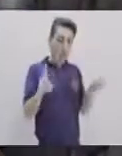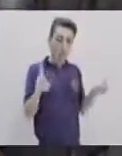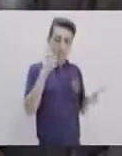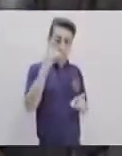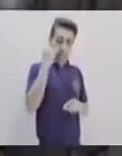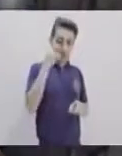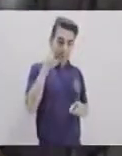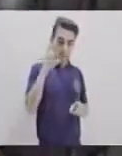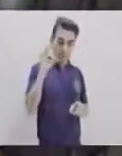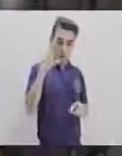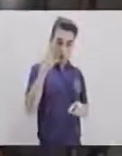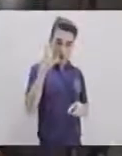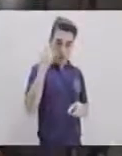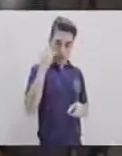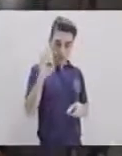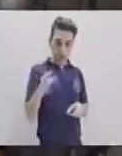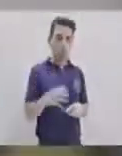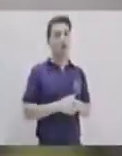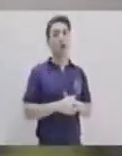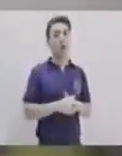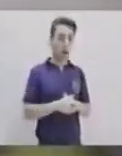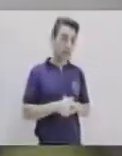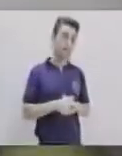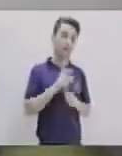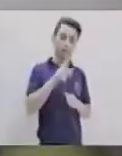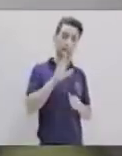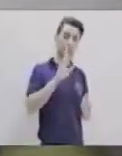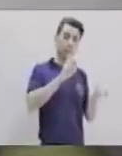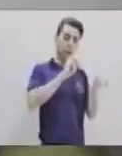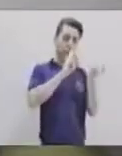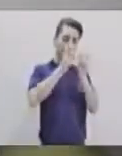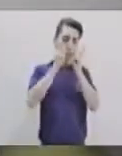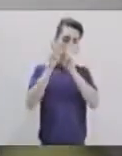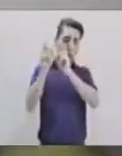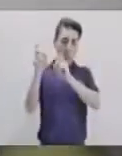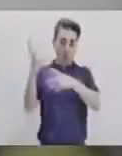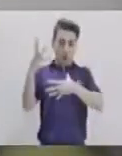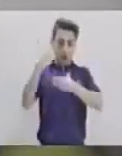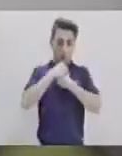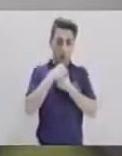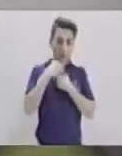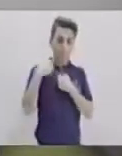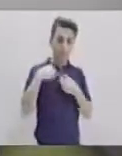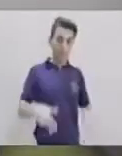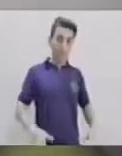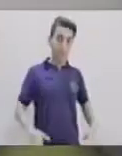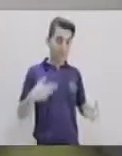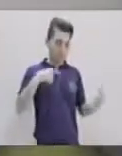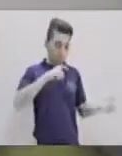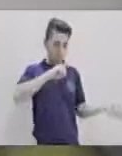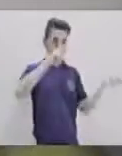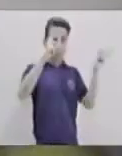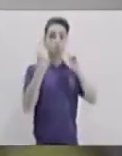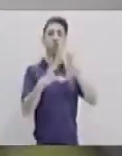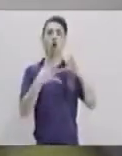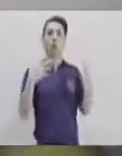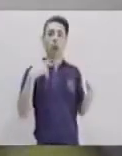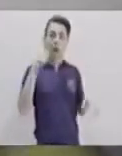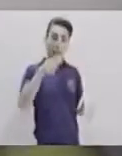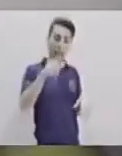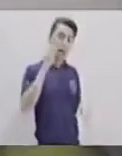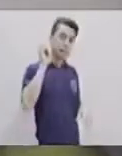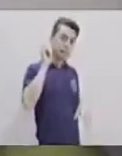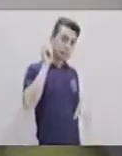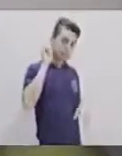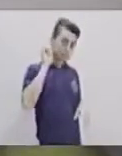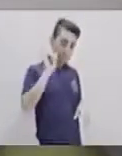divorcio. Esos cambios que van a provocar en ti y que van a trascender en tu vida, ahí es donde nosotros podemos tener